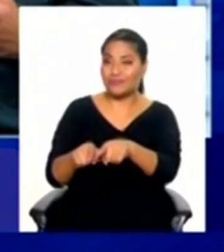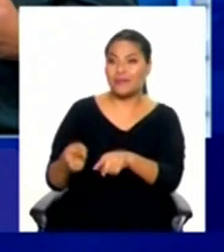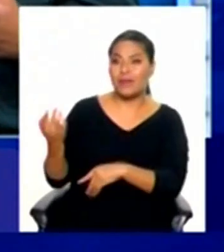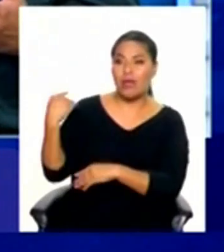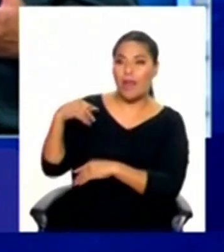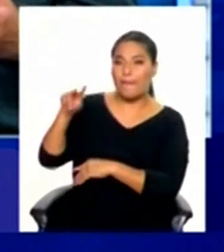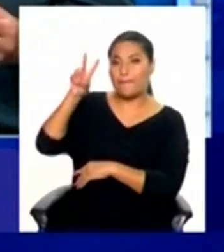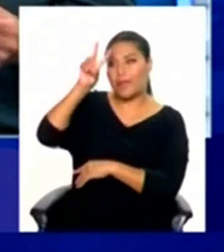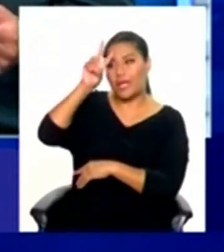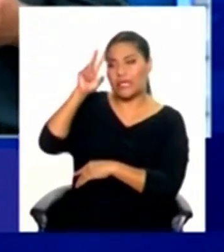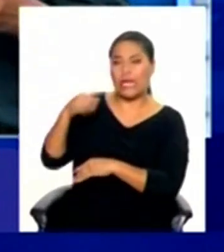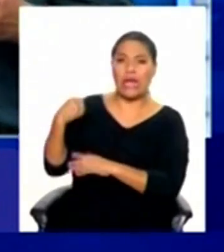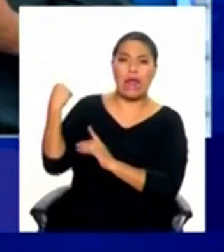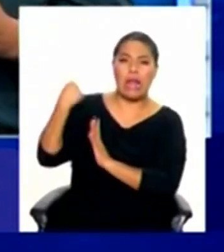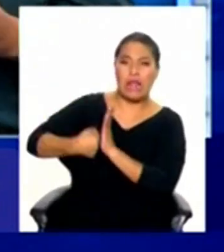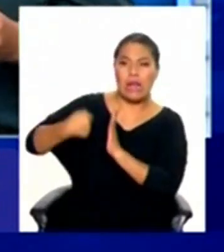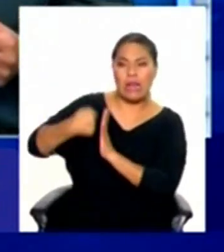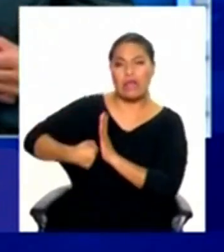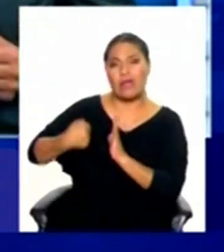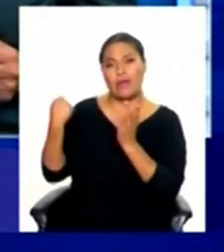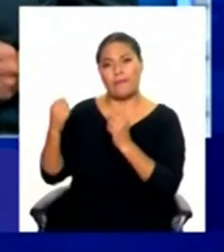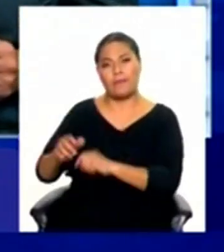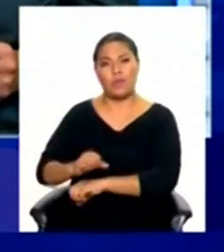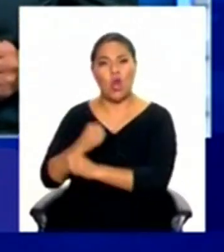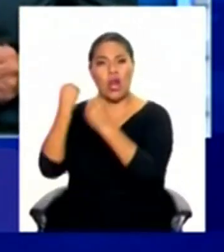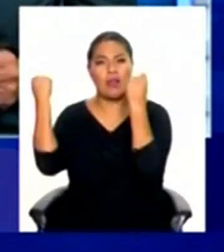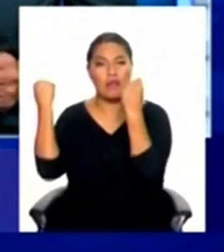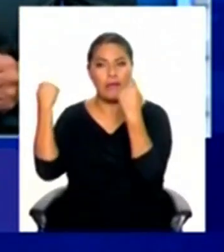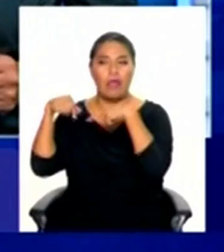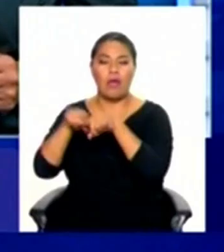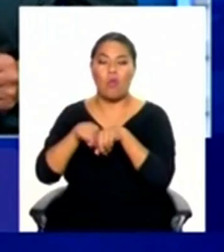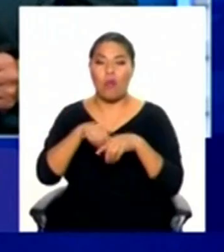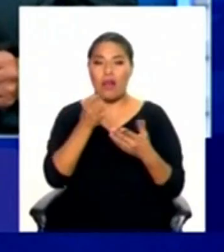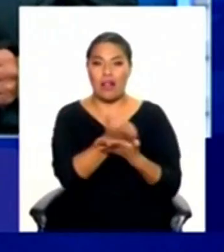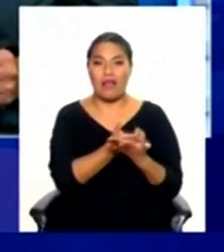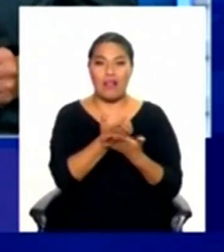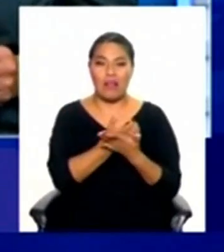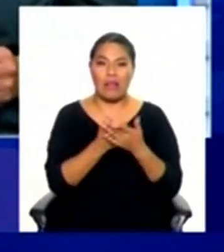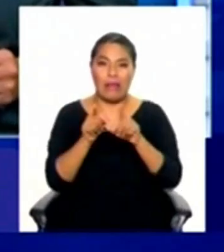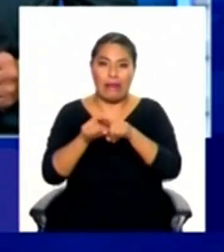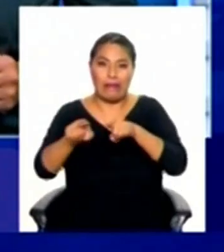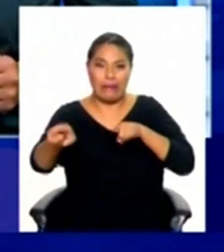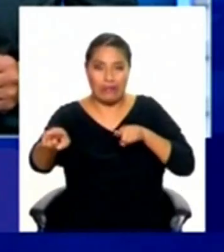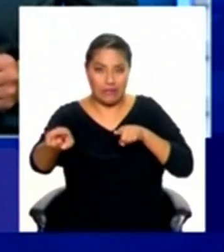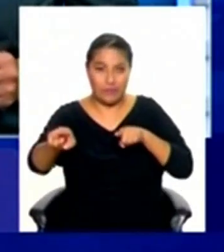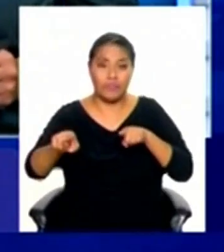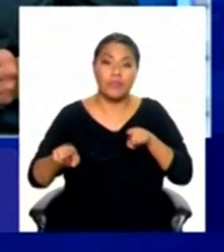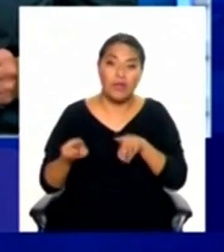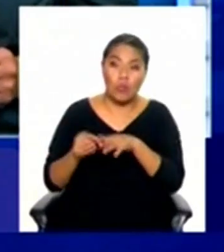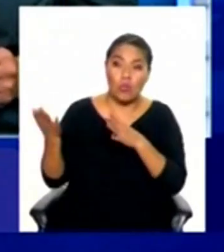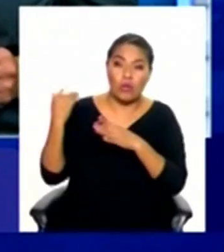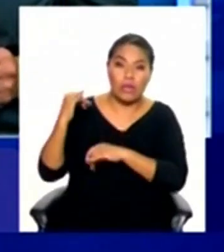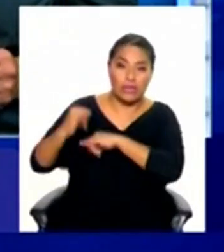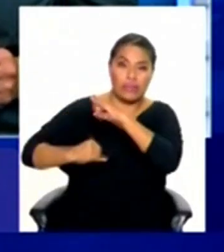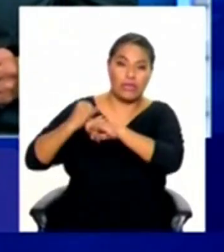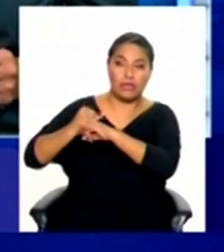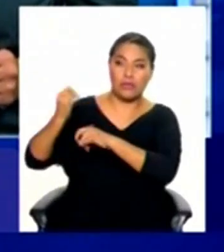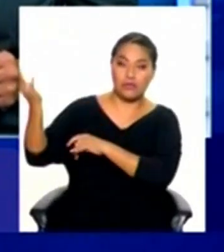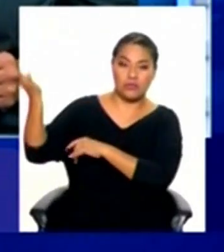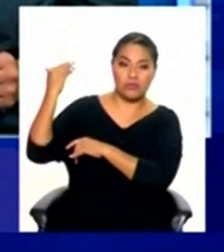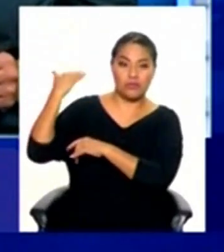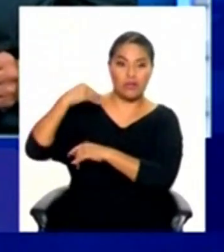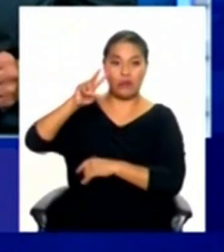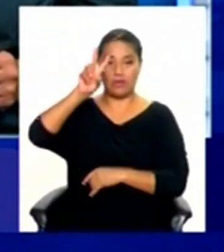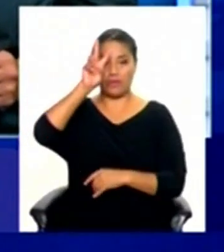este digamos este particular en verdad ser un país inviable no O sea muchas alertas internacionales de lo que está pasando en el Perú